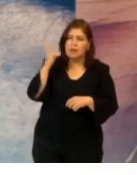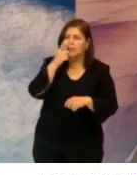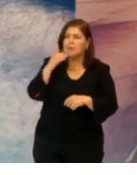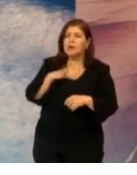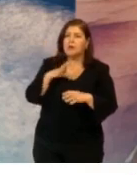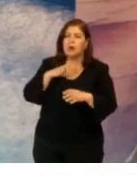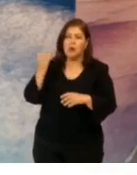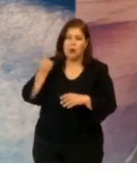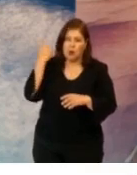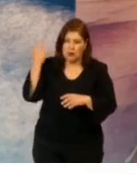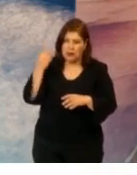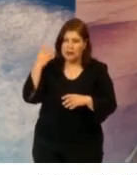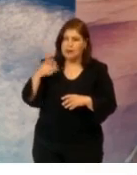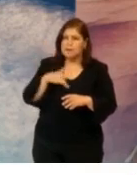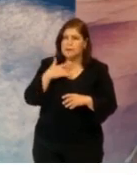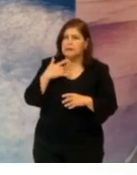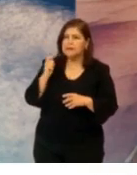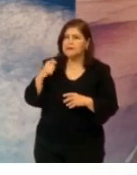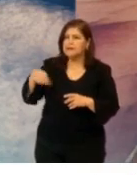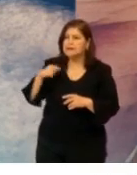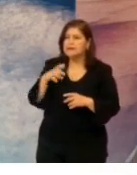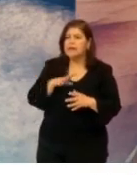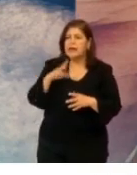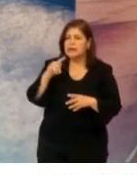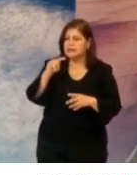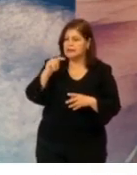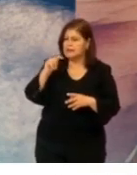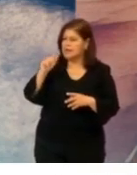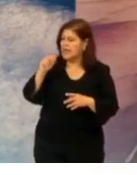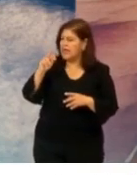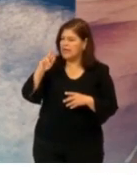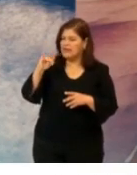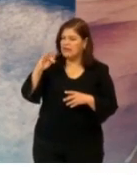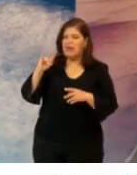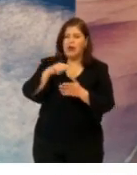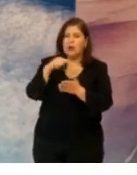hacer en Tarija. Levanten la mano aquí los que saben dónde queda Tarija.